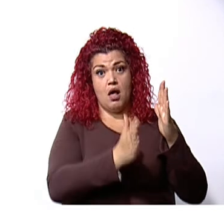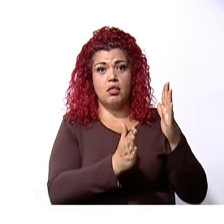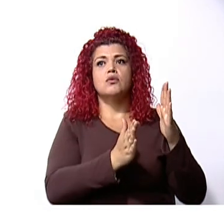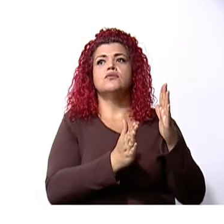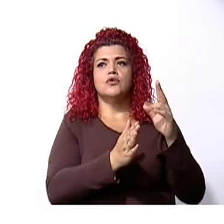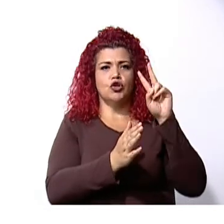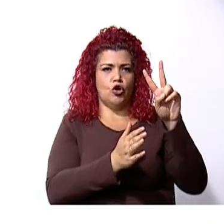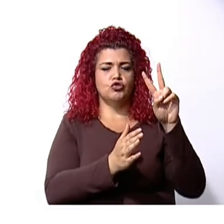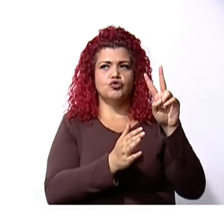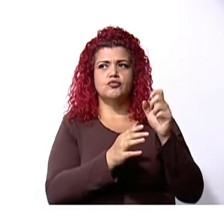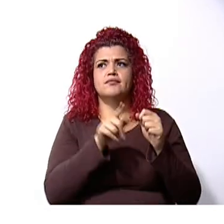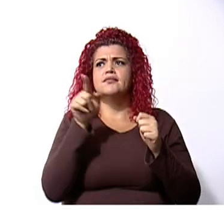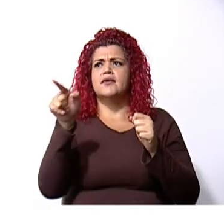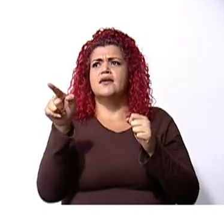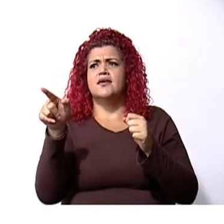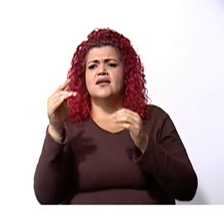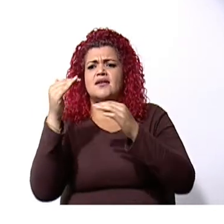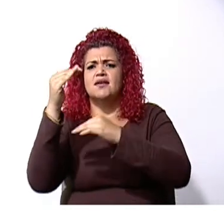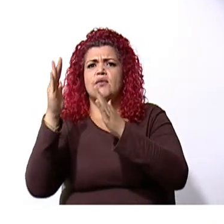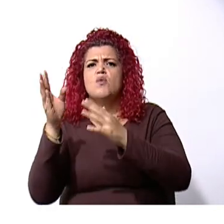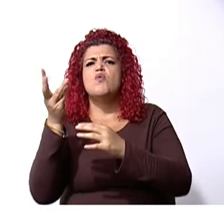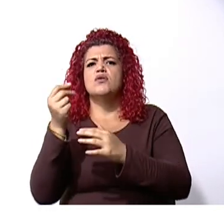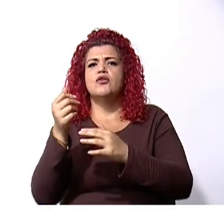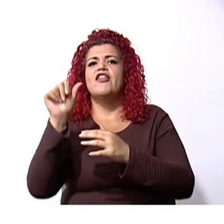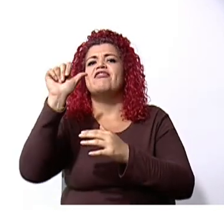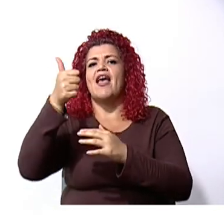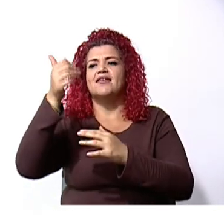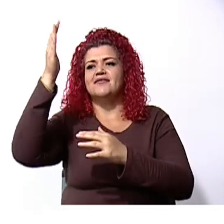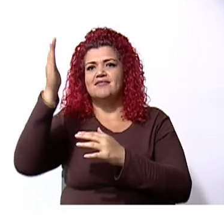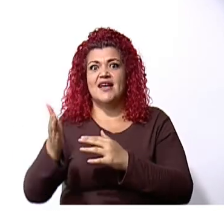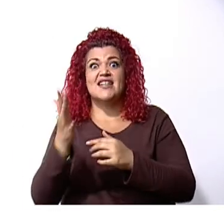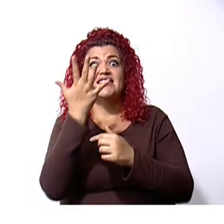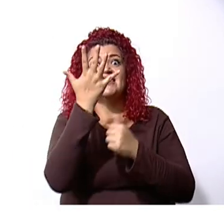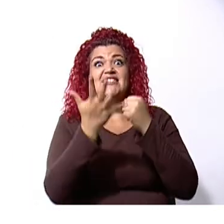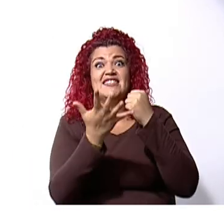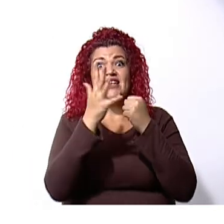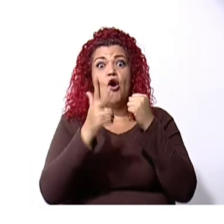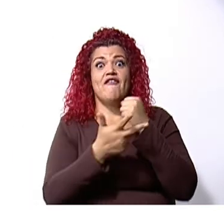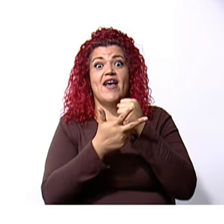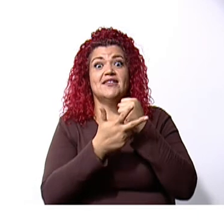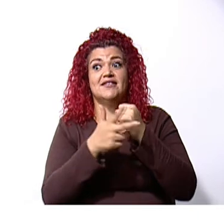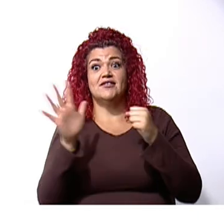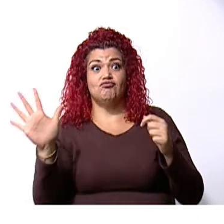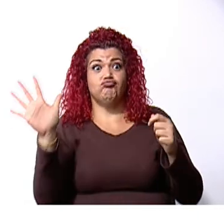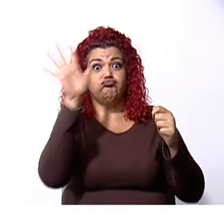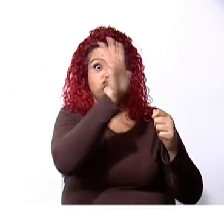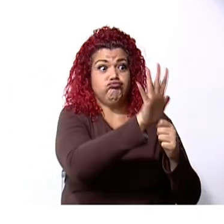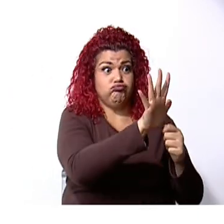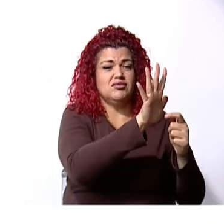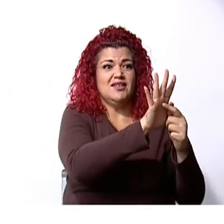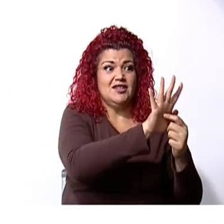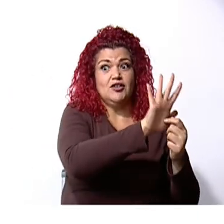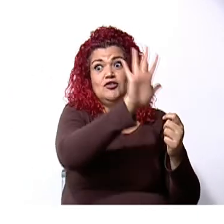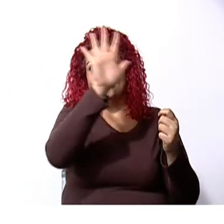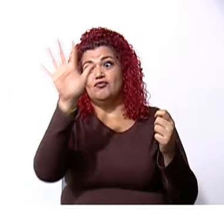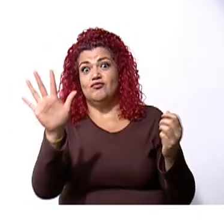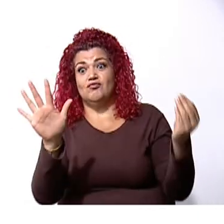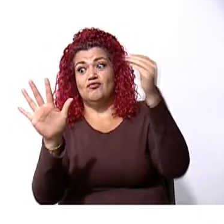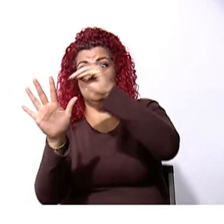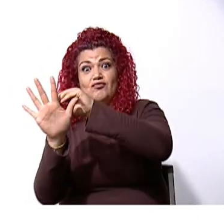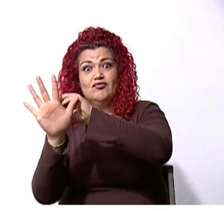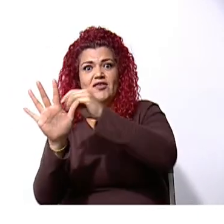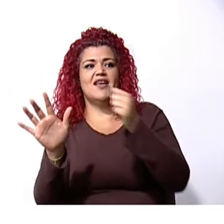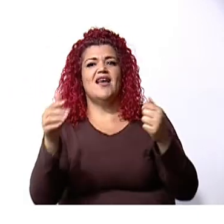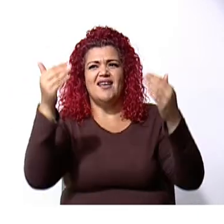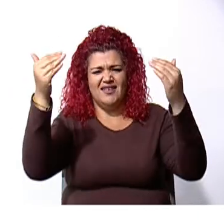3 es el quíntuple del perímetro del cuadrado 1. Y usando esa relación, les tengo un reto. Y